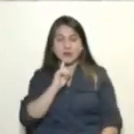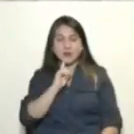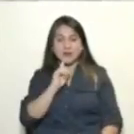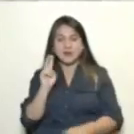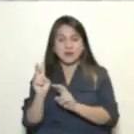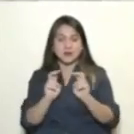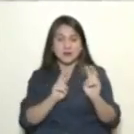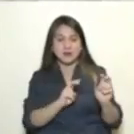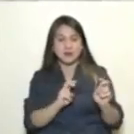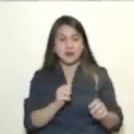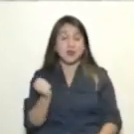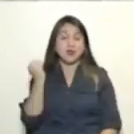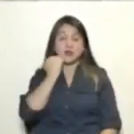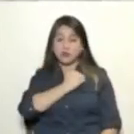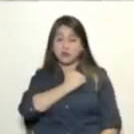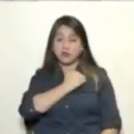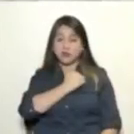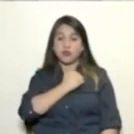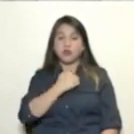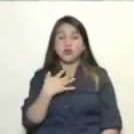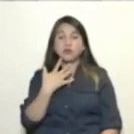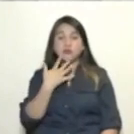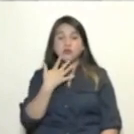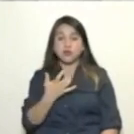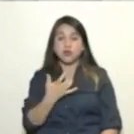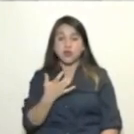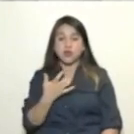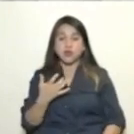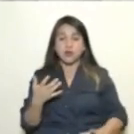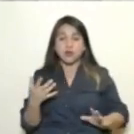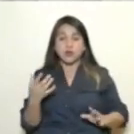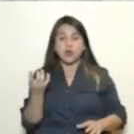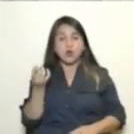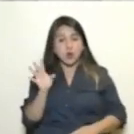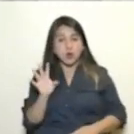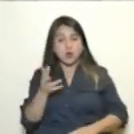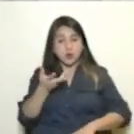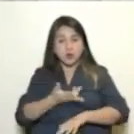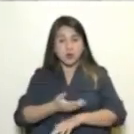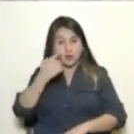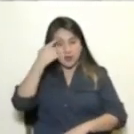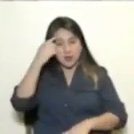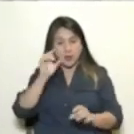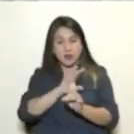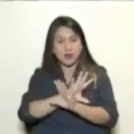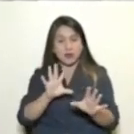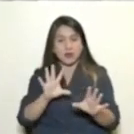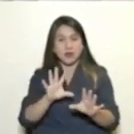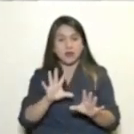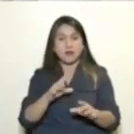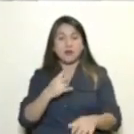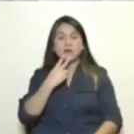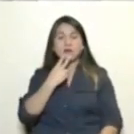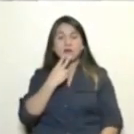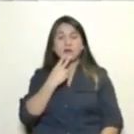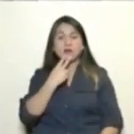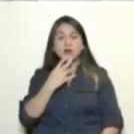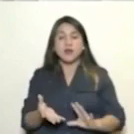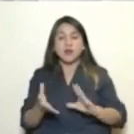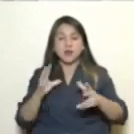temas erróneos, porque lo que único que está claro es que vamos a vivir en un mundo